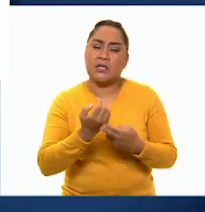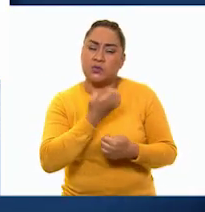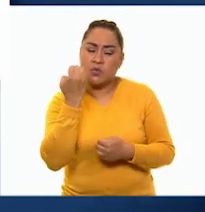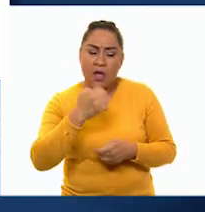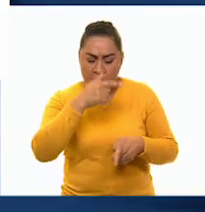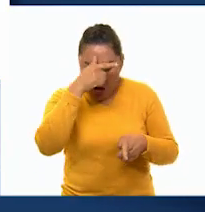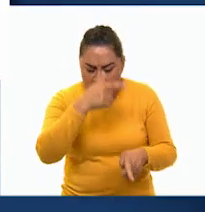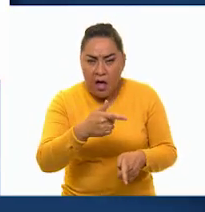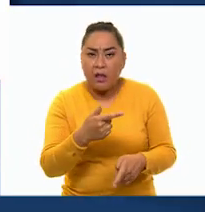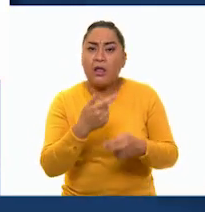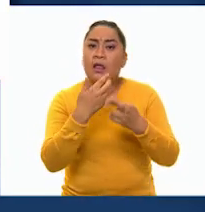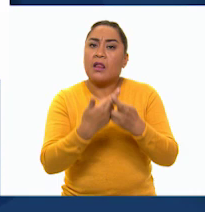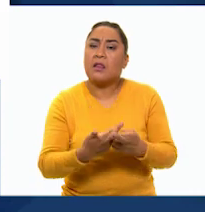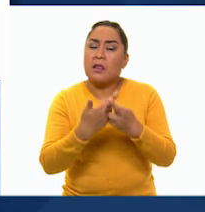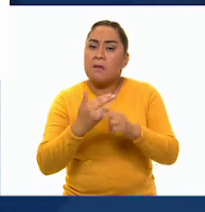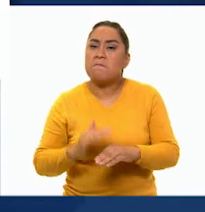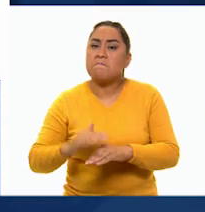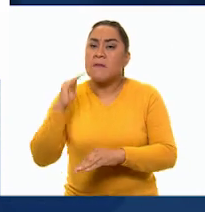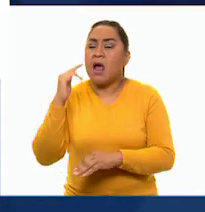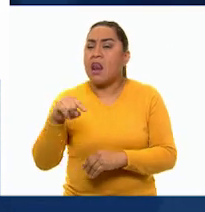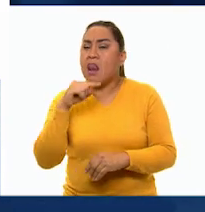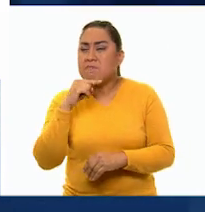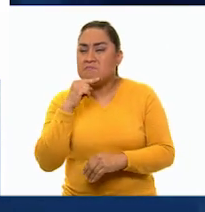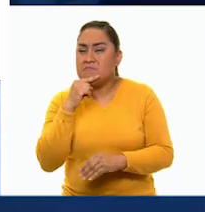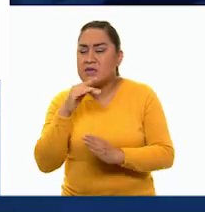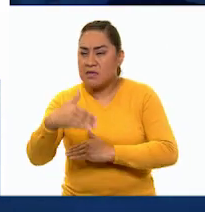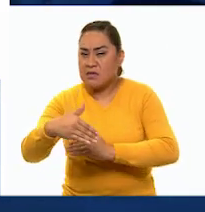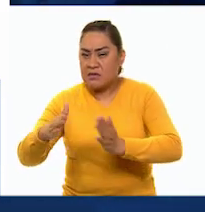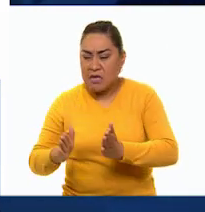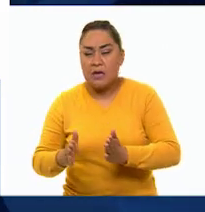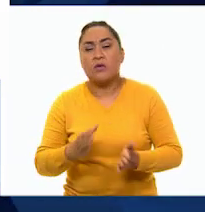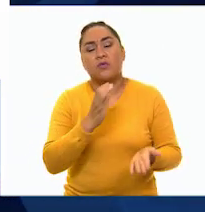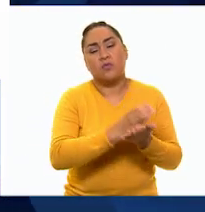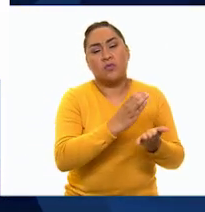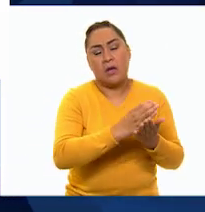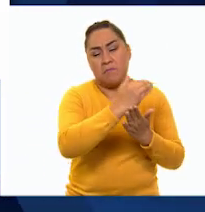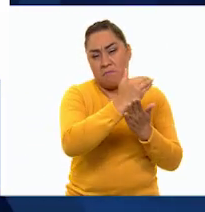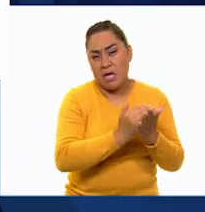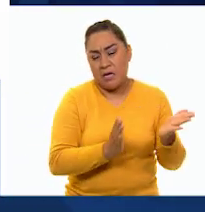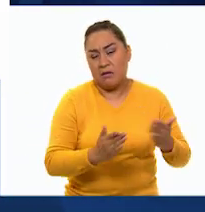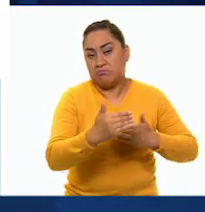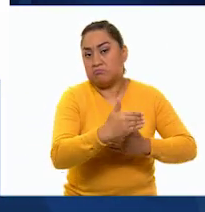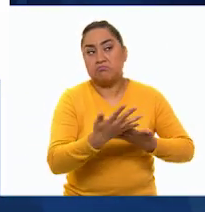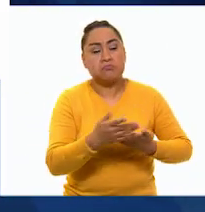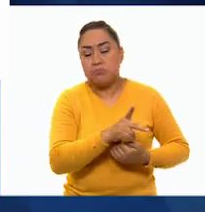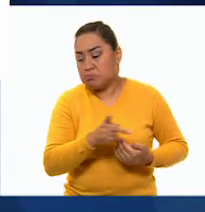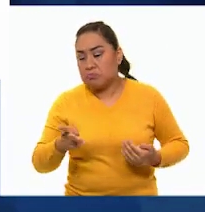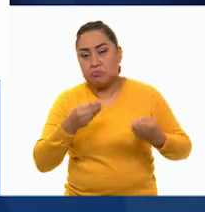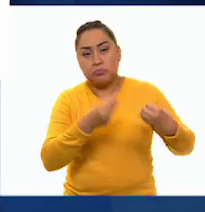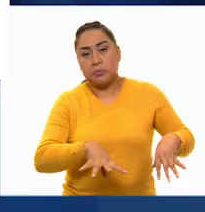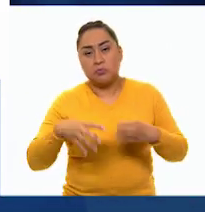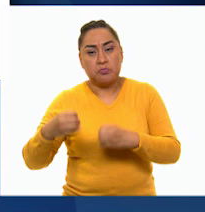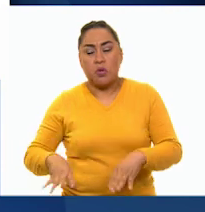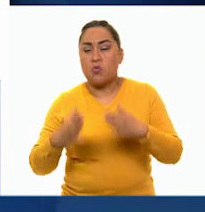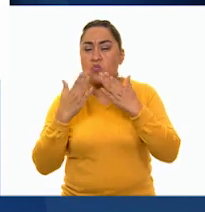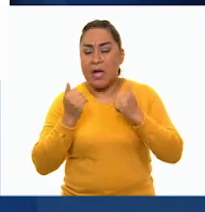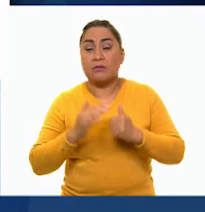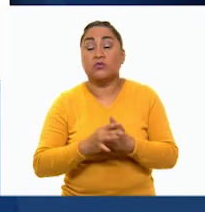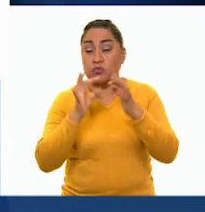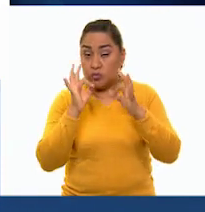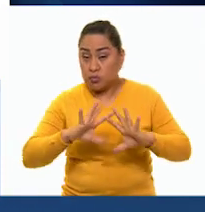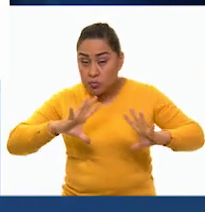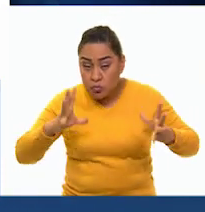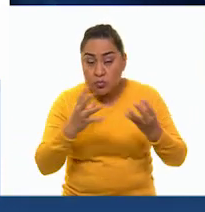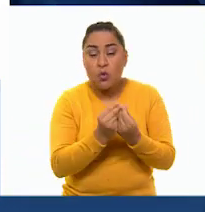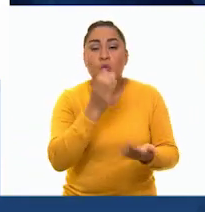había más paquetes de lápices que de libretas y de que en ambos casos no sobraba nada. Se sabe que la cantidad original